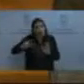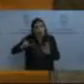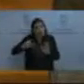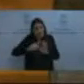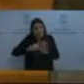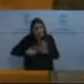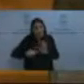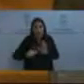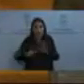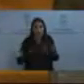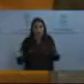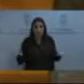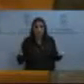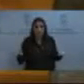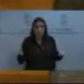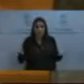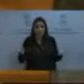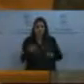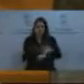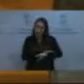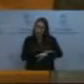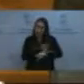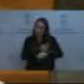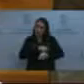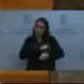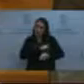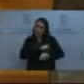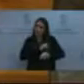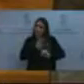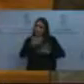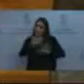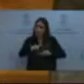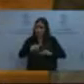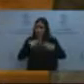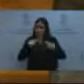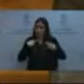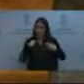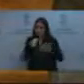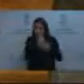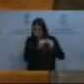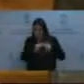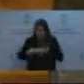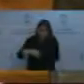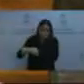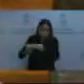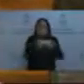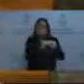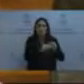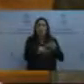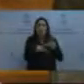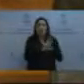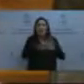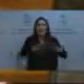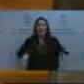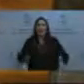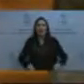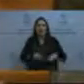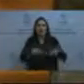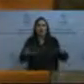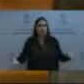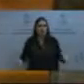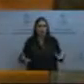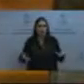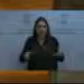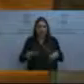Gobierno de la Nación y el Congreso de los Diputados, por unanimidad, ha aprobado una ley de reforma urgente del trabajo